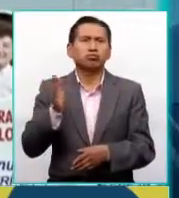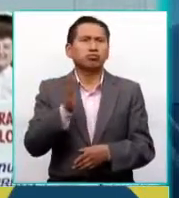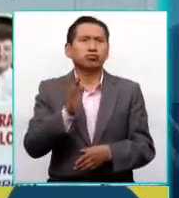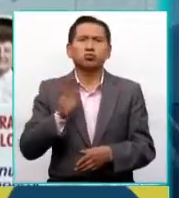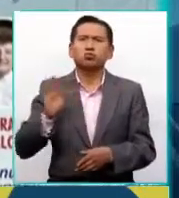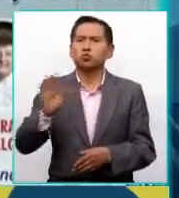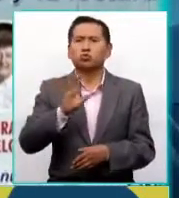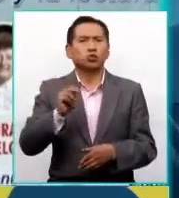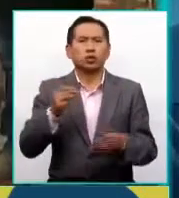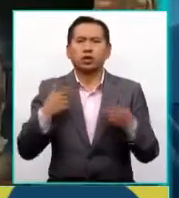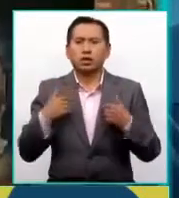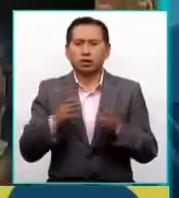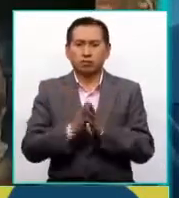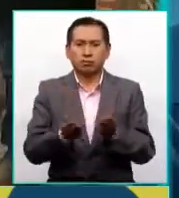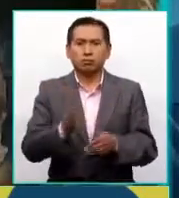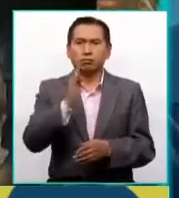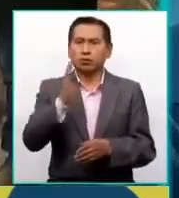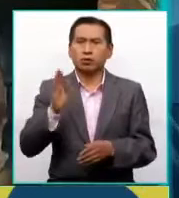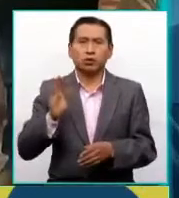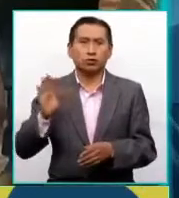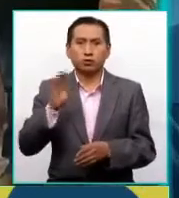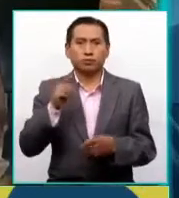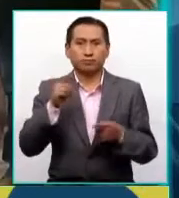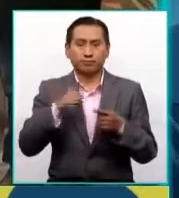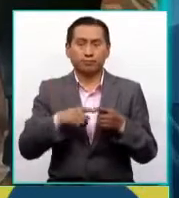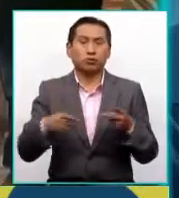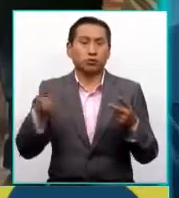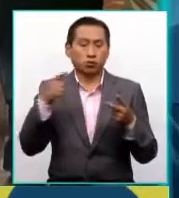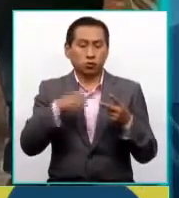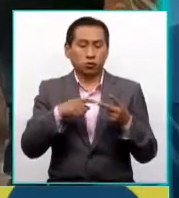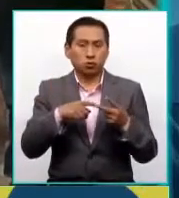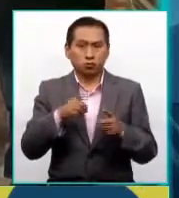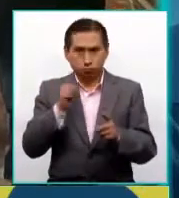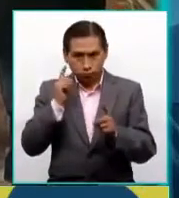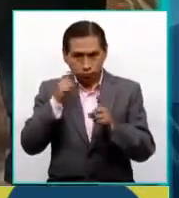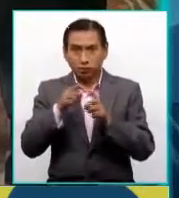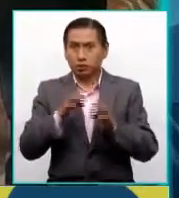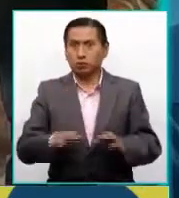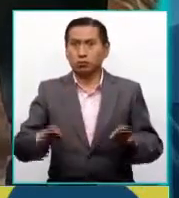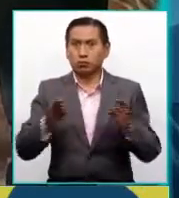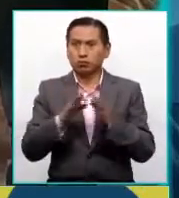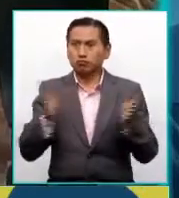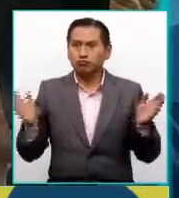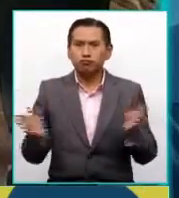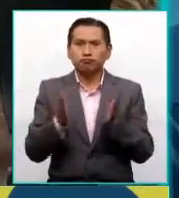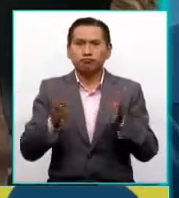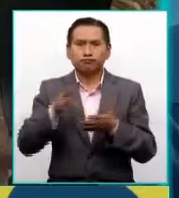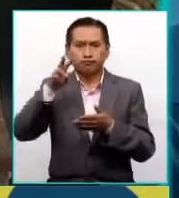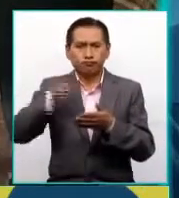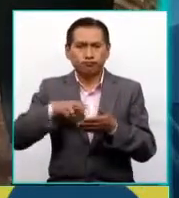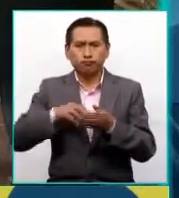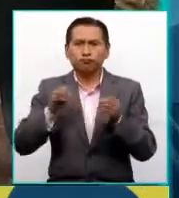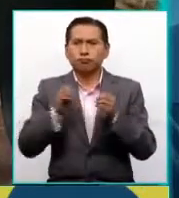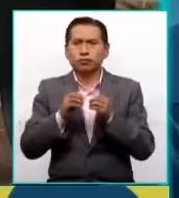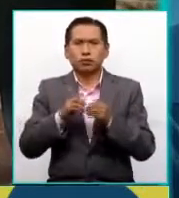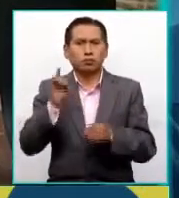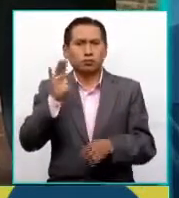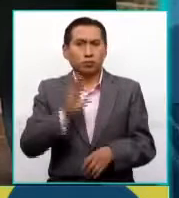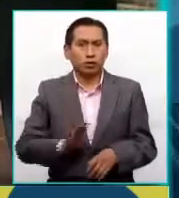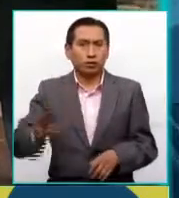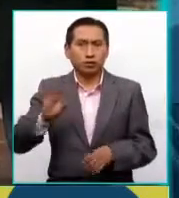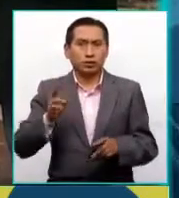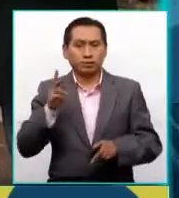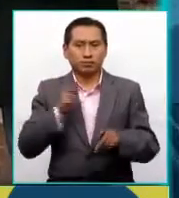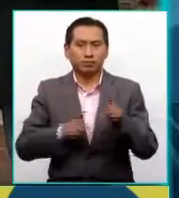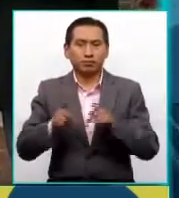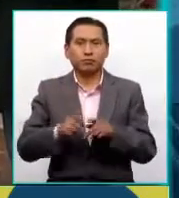acceso a bibliotecas y a material de lectura. Y por el otro lado, el tema central es promover la práctica de la lectura en toda la población. En